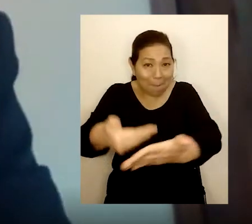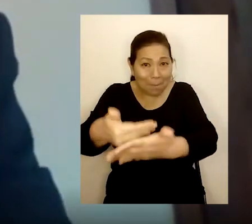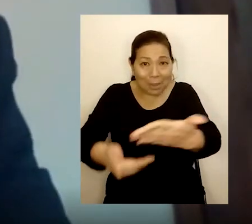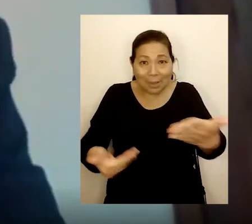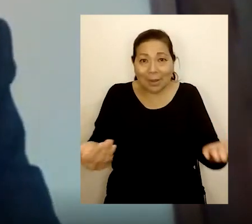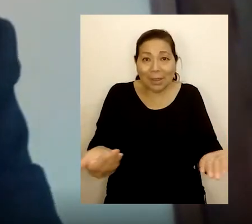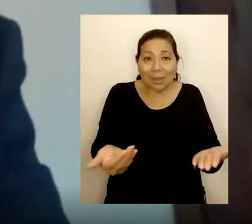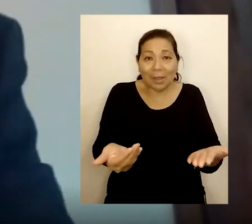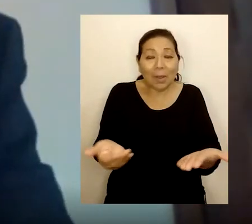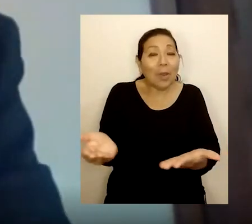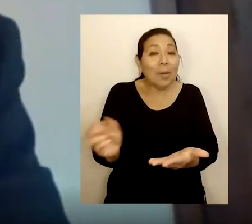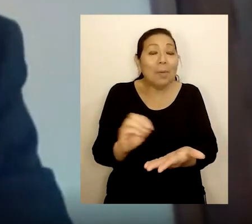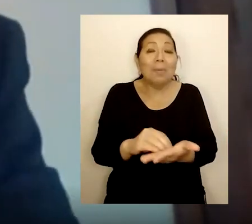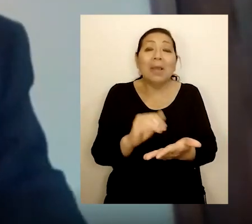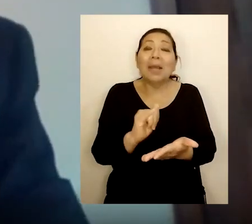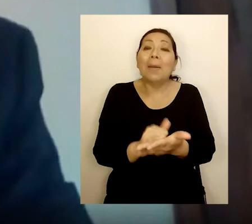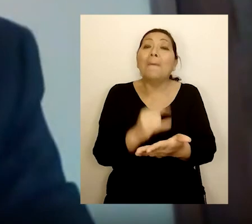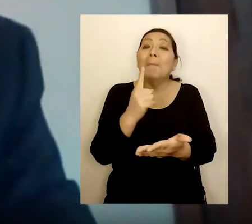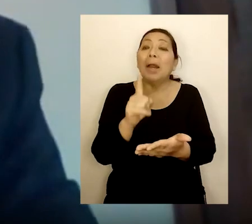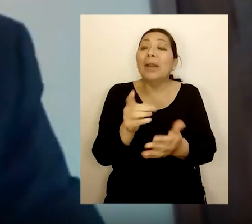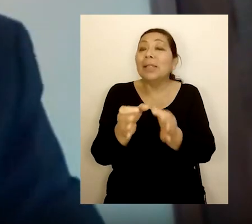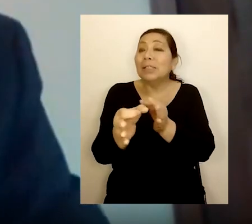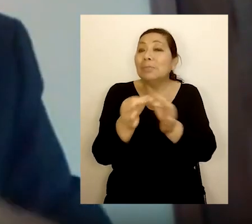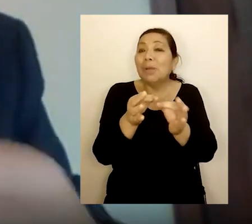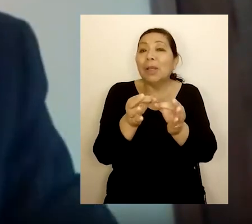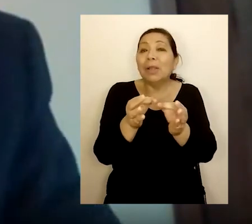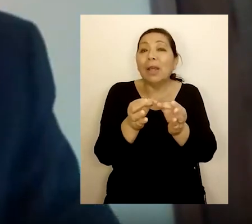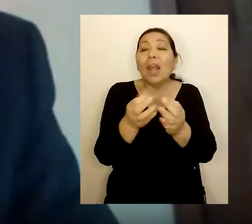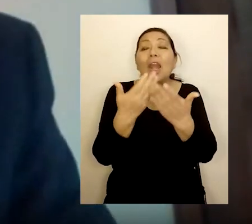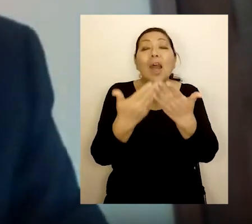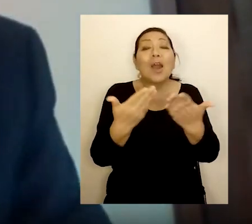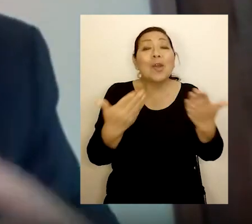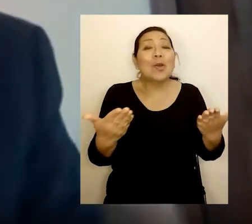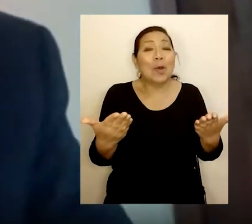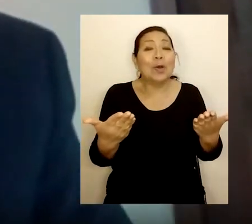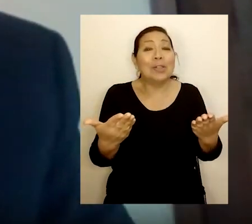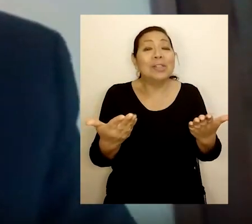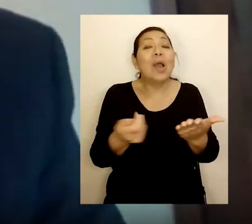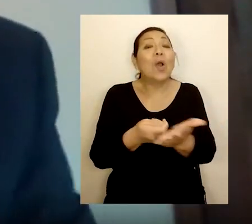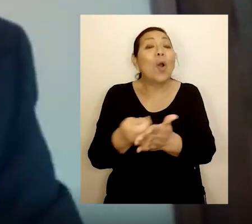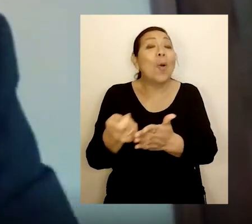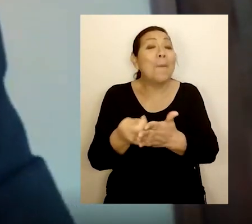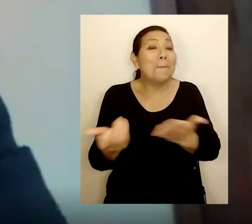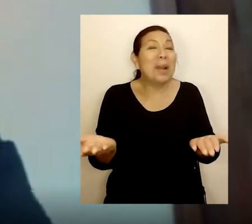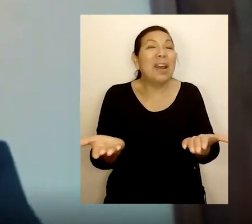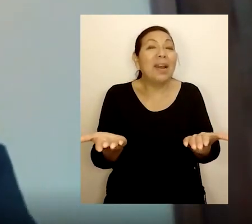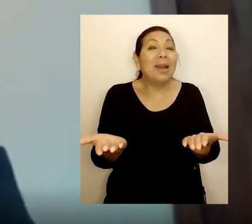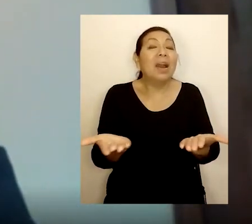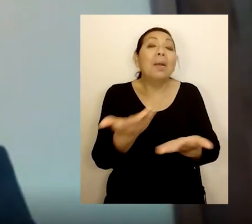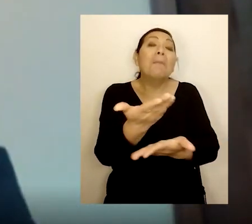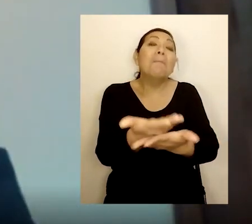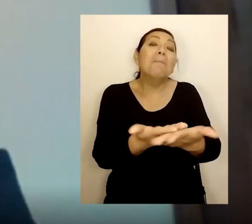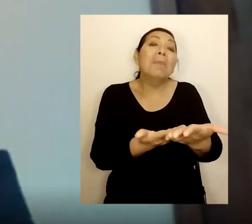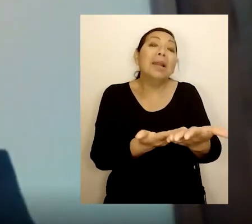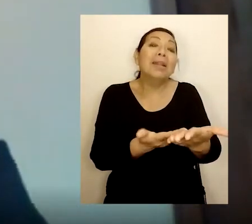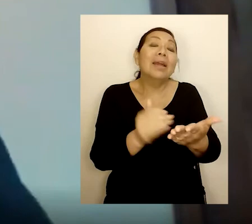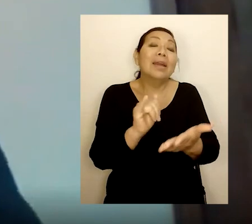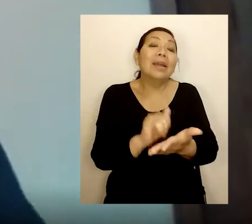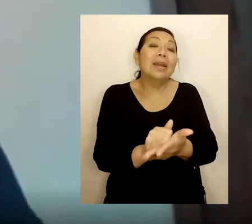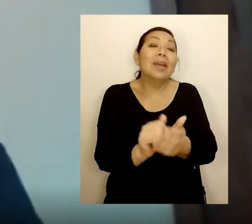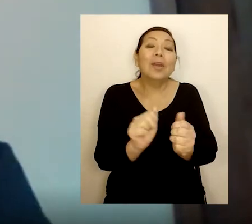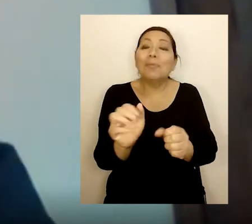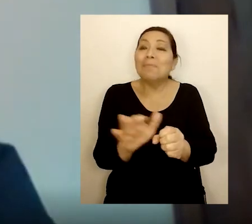documentación complementaria para sustentar la realidad de las compras. ¿Qué documentación